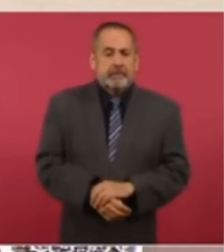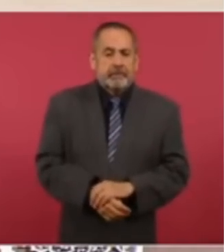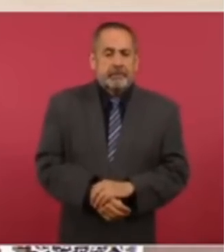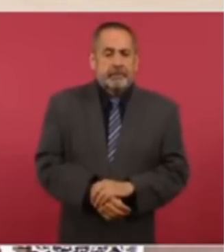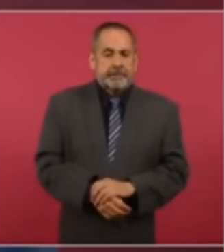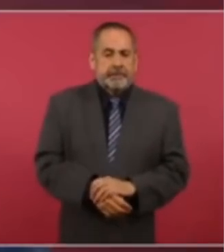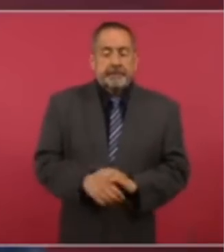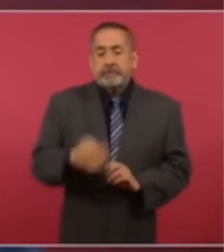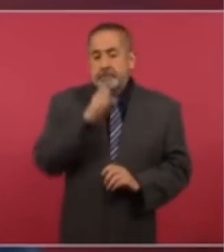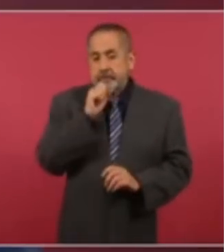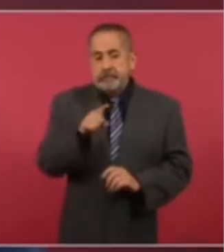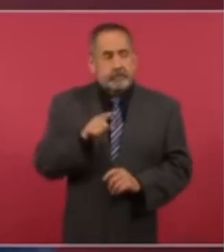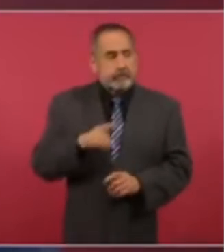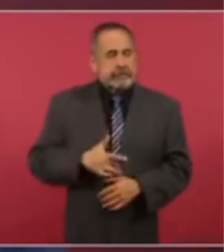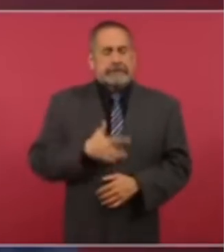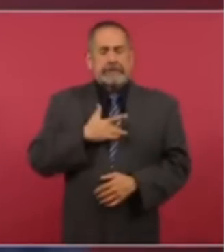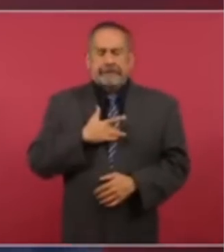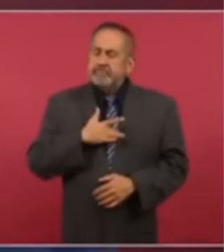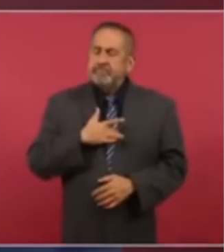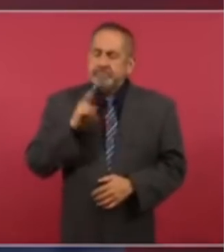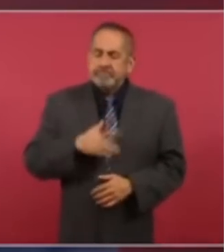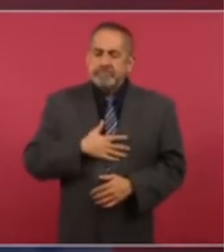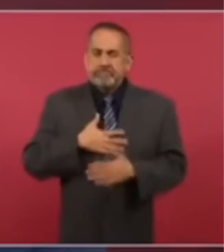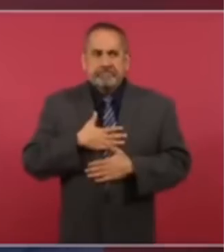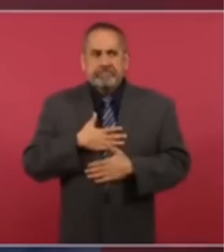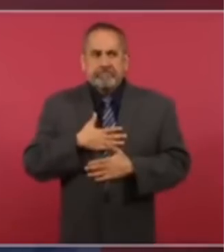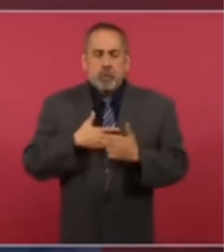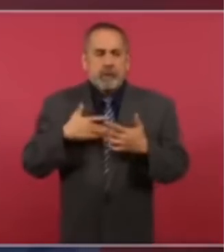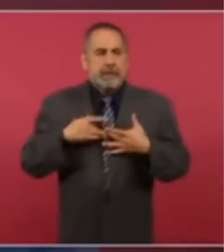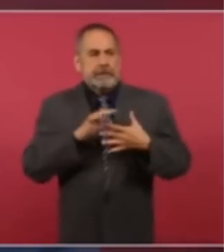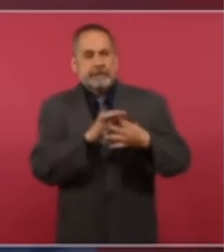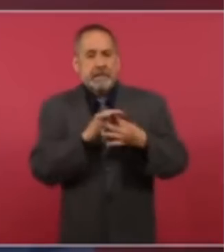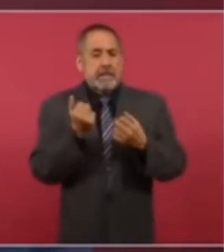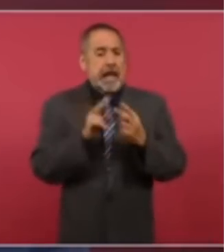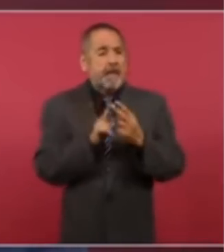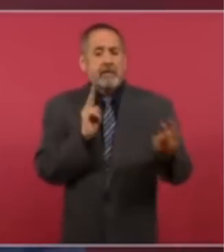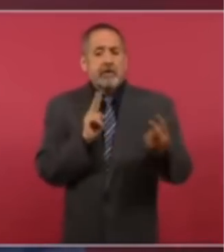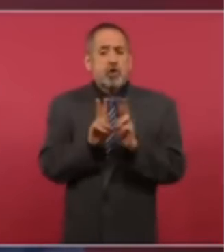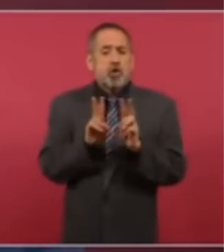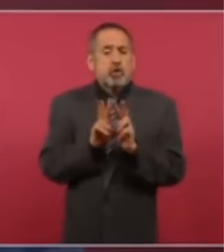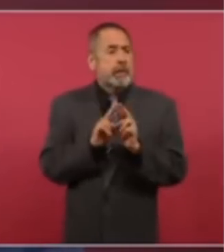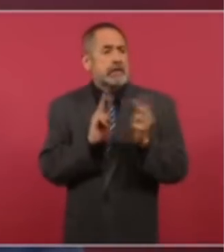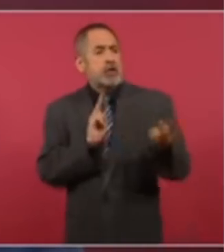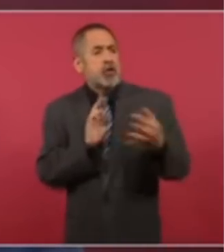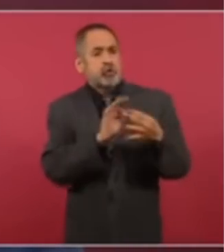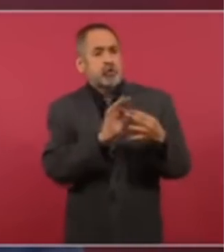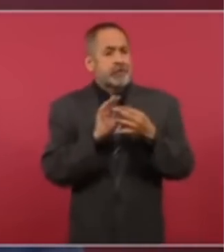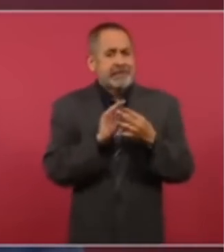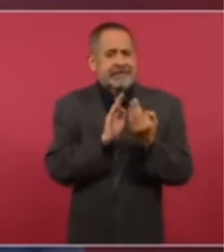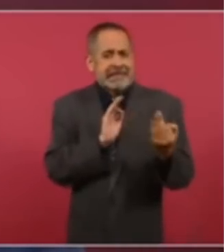sabía. Hoy en la conferencia sale a relucir que es una corrupta. Amigos, vamos a ir al